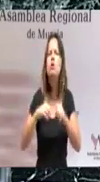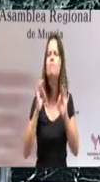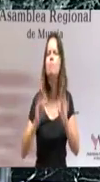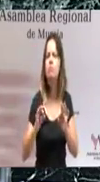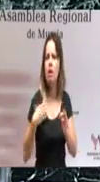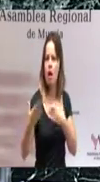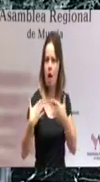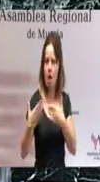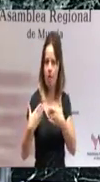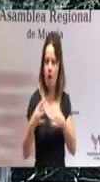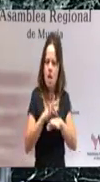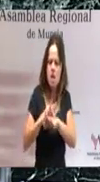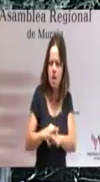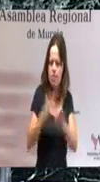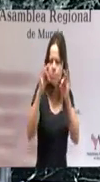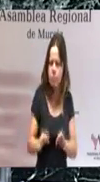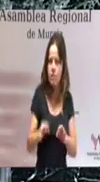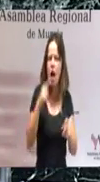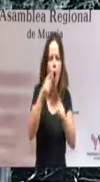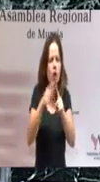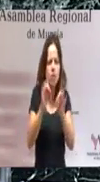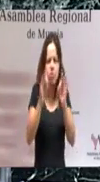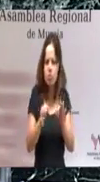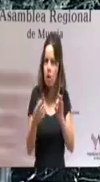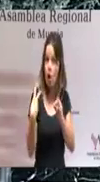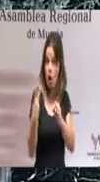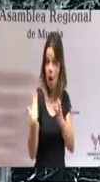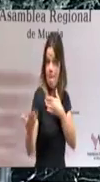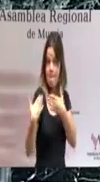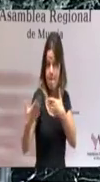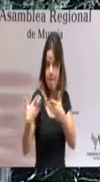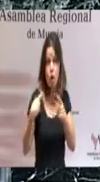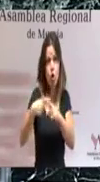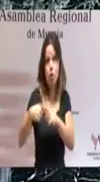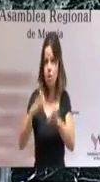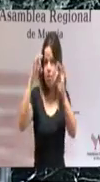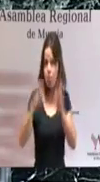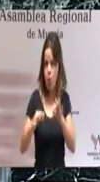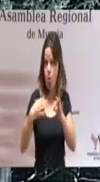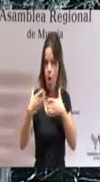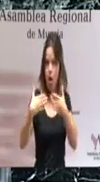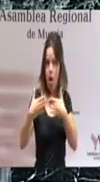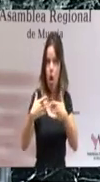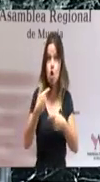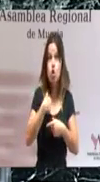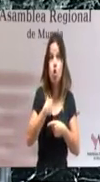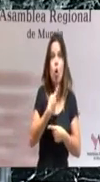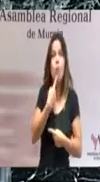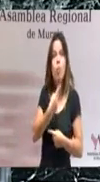de ruta concreta, de objetivos concretos. Hablemos sobre cosas concretas. Yo no